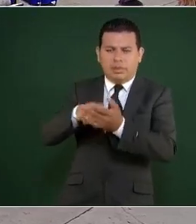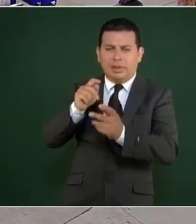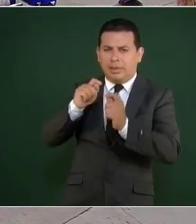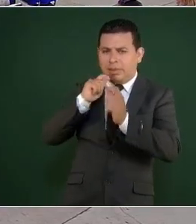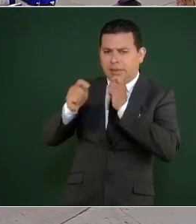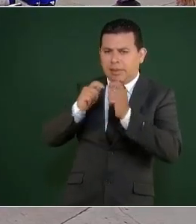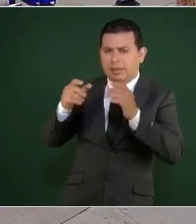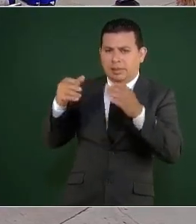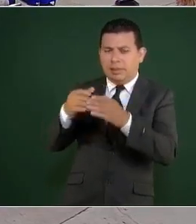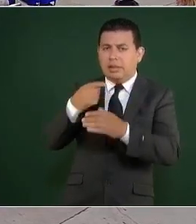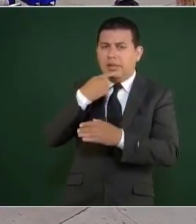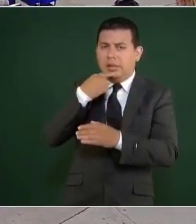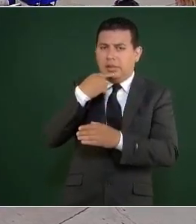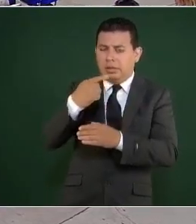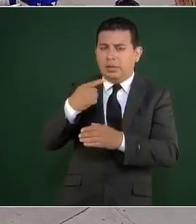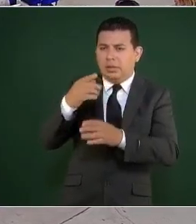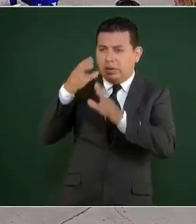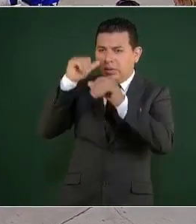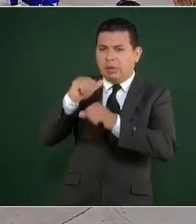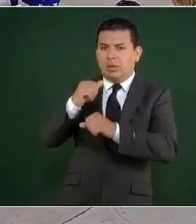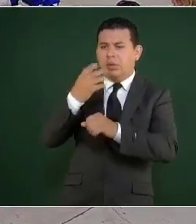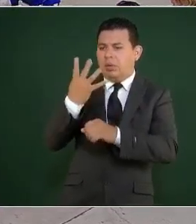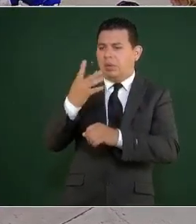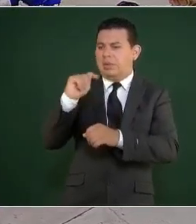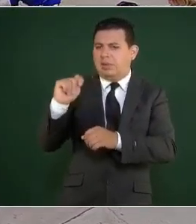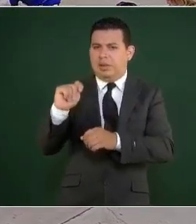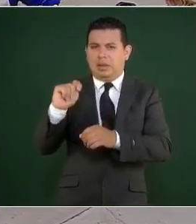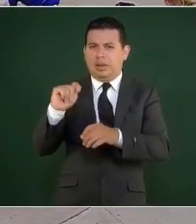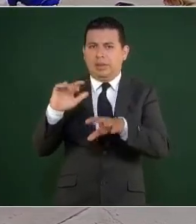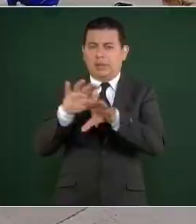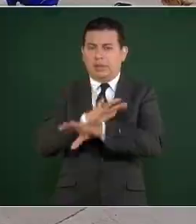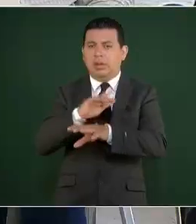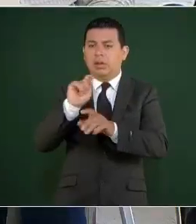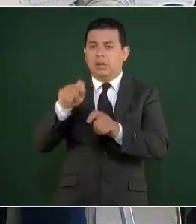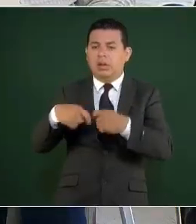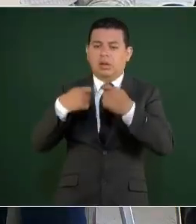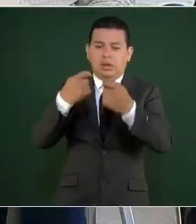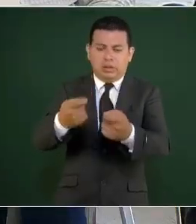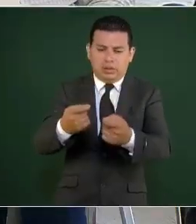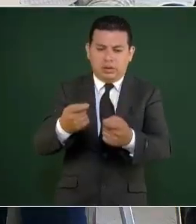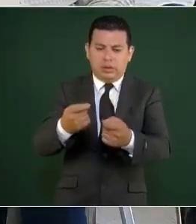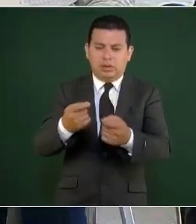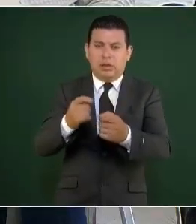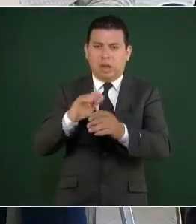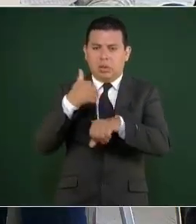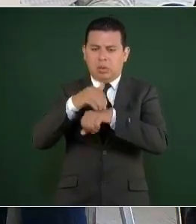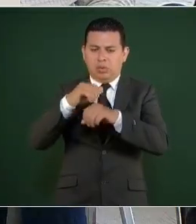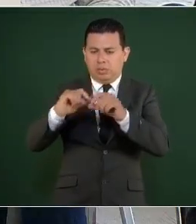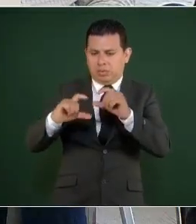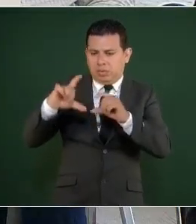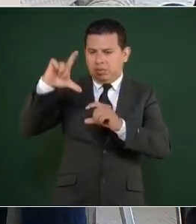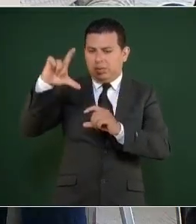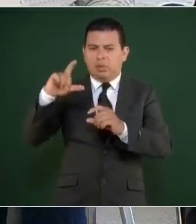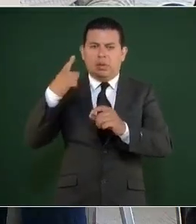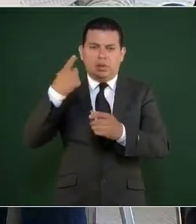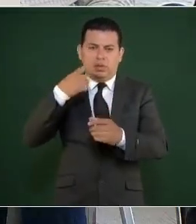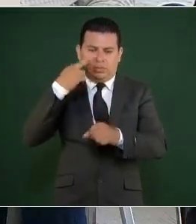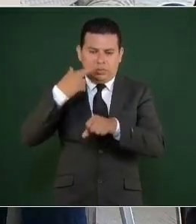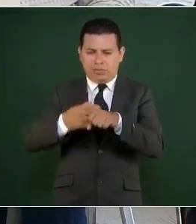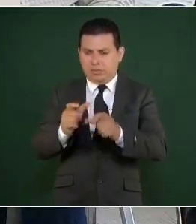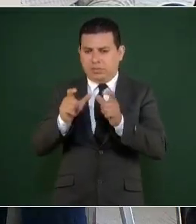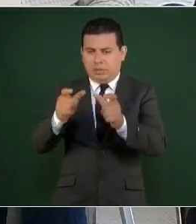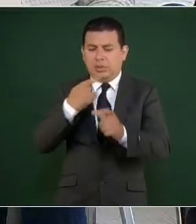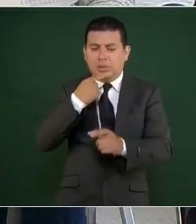que sin paz no habría cuarta transformación. Durante su sexenio, si no me fallan los números, la secretaria de Seguridad seguramente